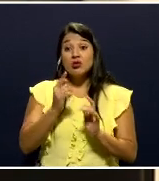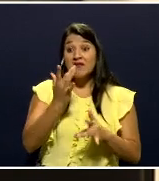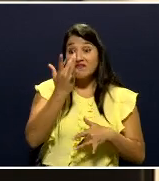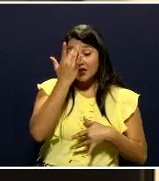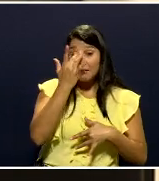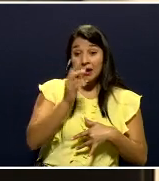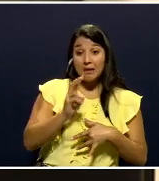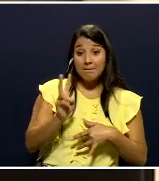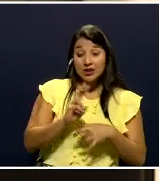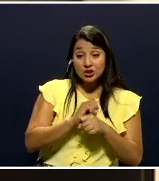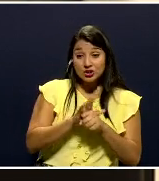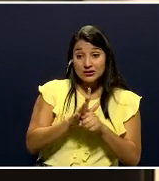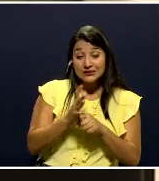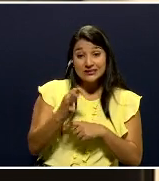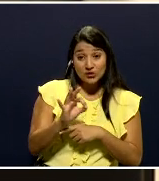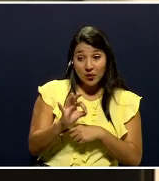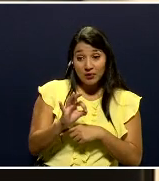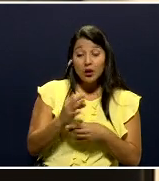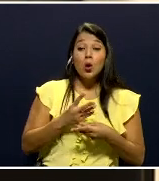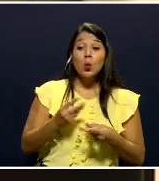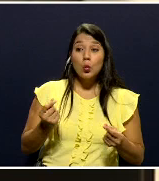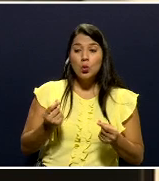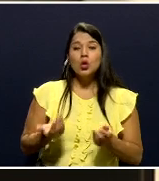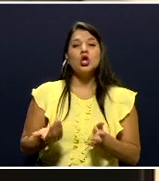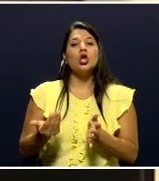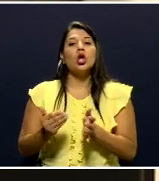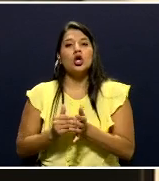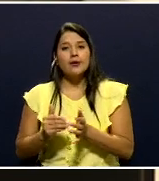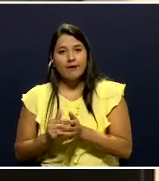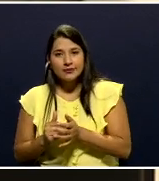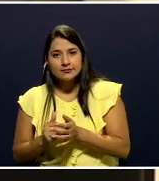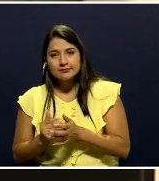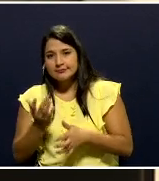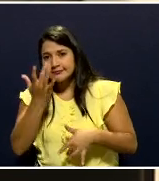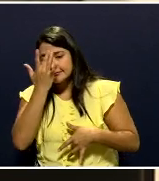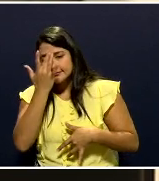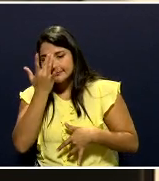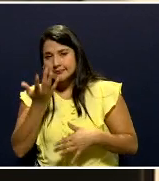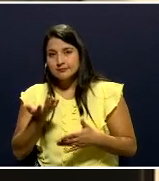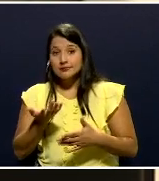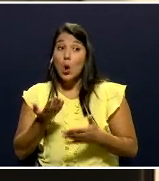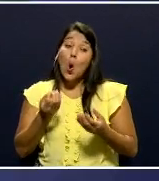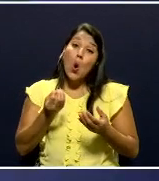es un virus que estaba dentro de la persona y vuelve a reactivar la infección.